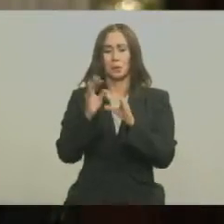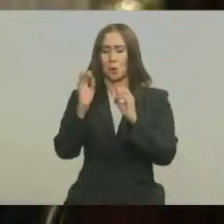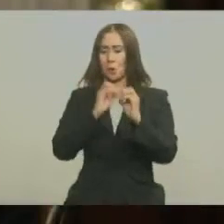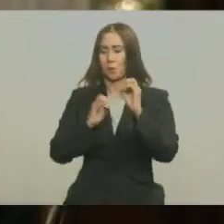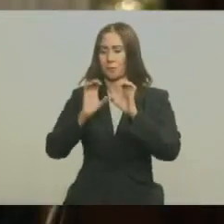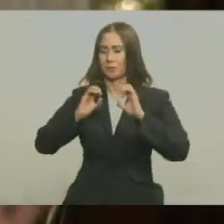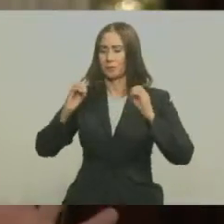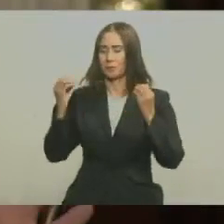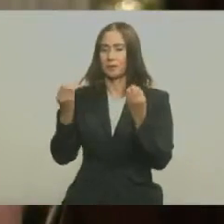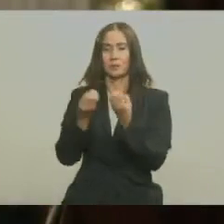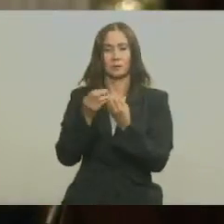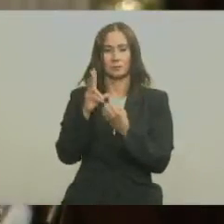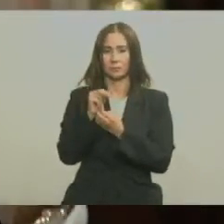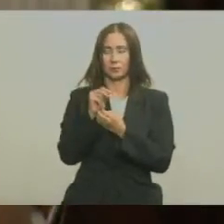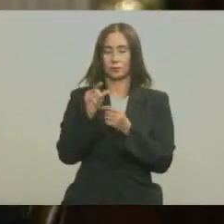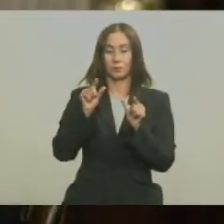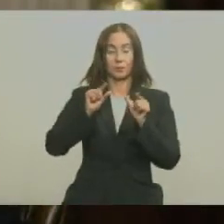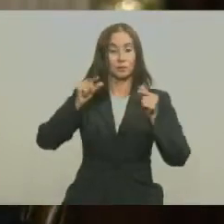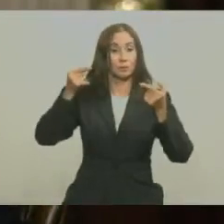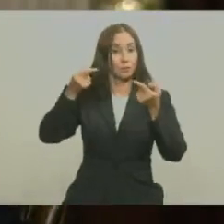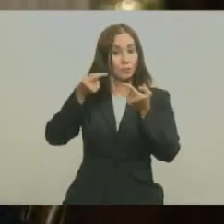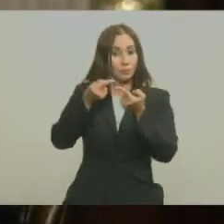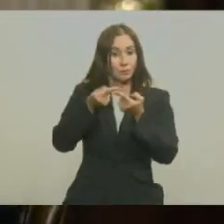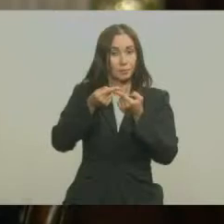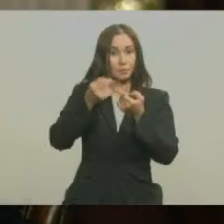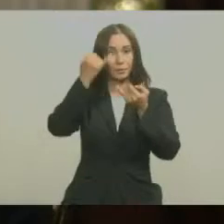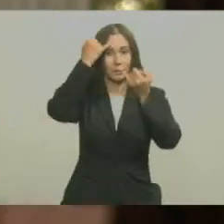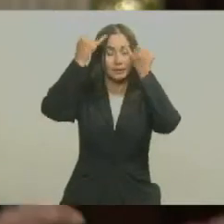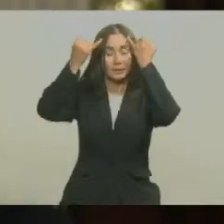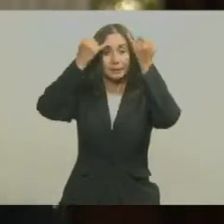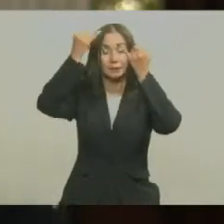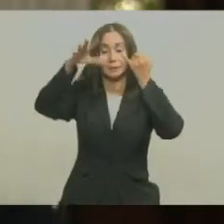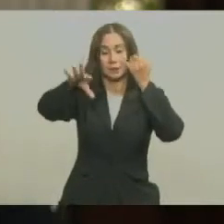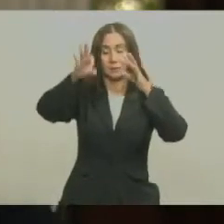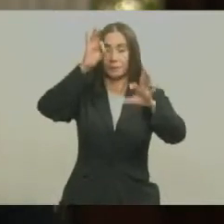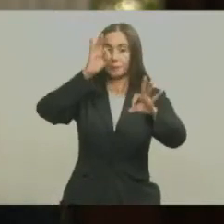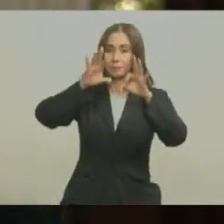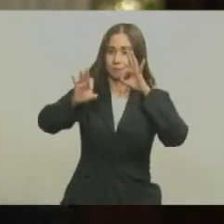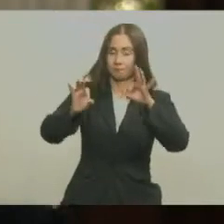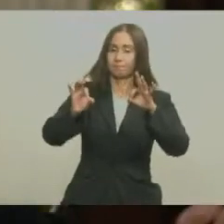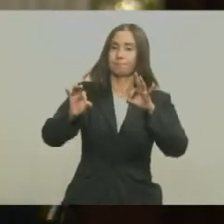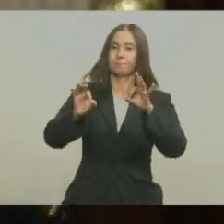oficinas. Sencillamente define las políticas públicas, y eso será entonces